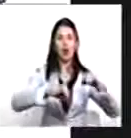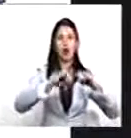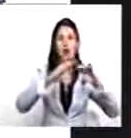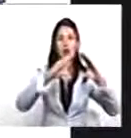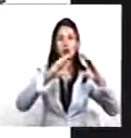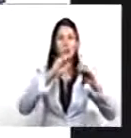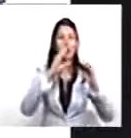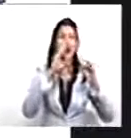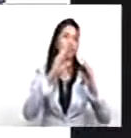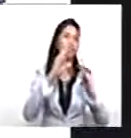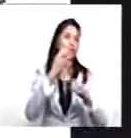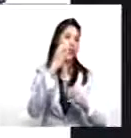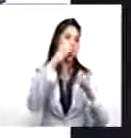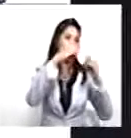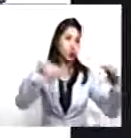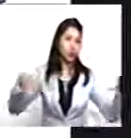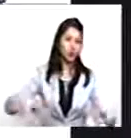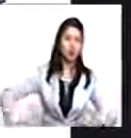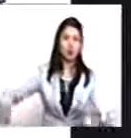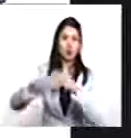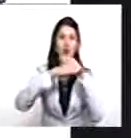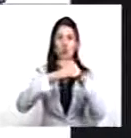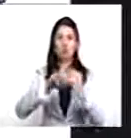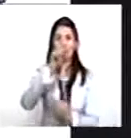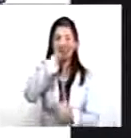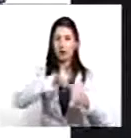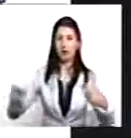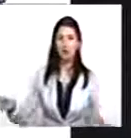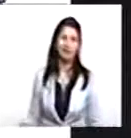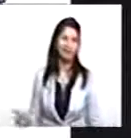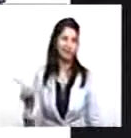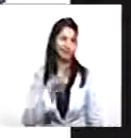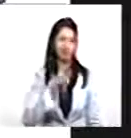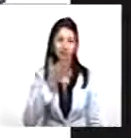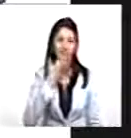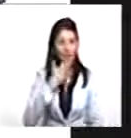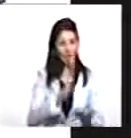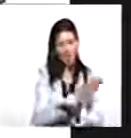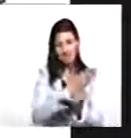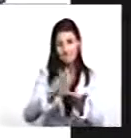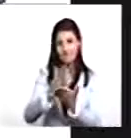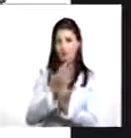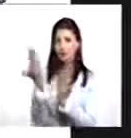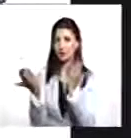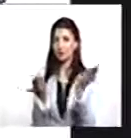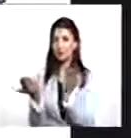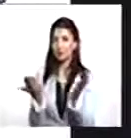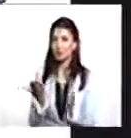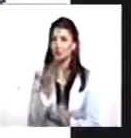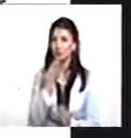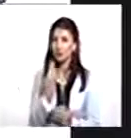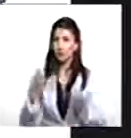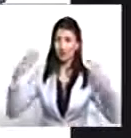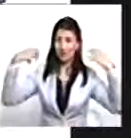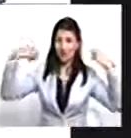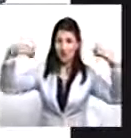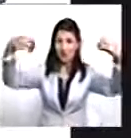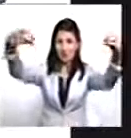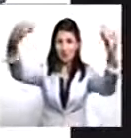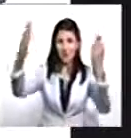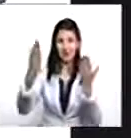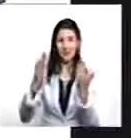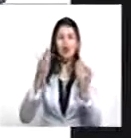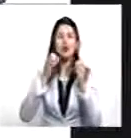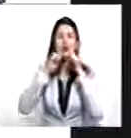Electricaribe no cobra, tiene que pagarle al operador de alumbrado público, y que el servicio de alumbrado público se cobre